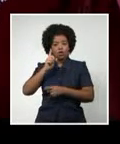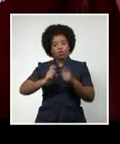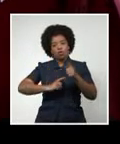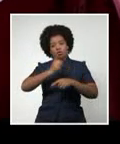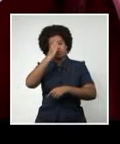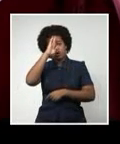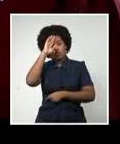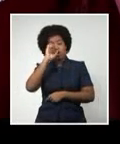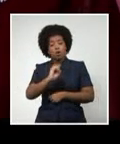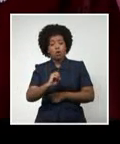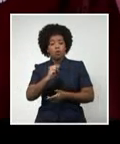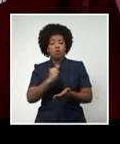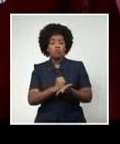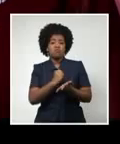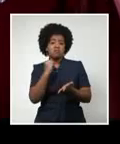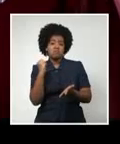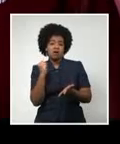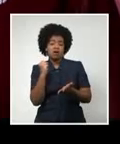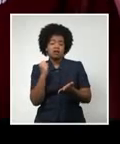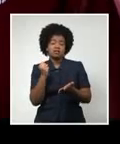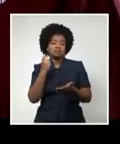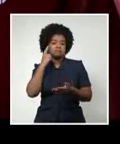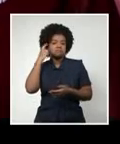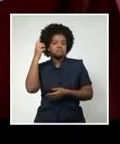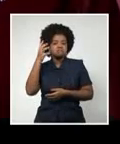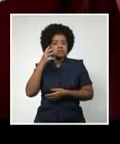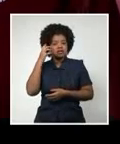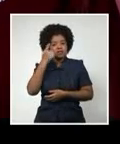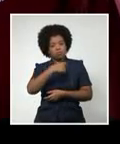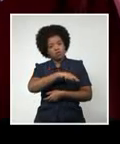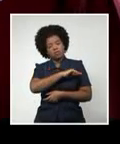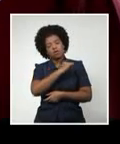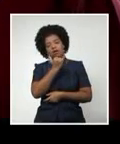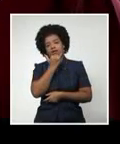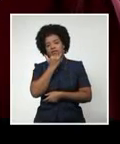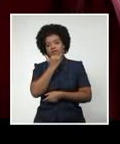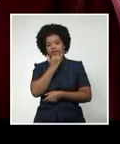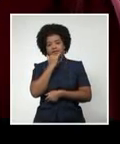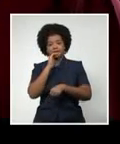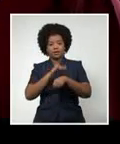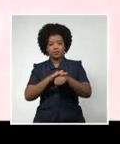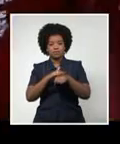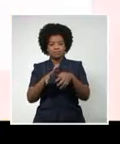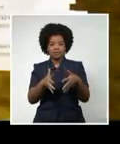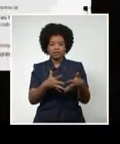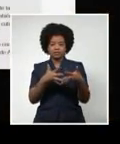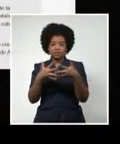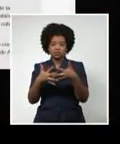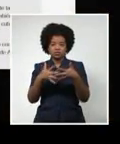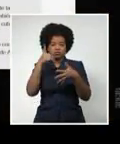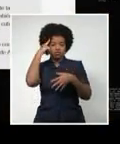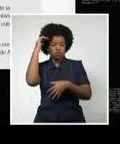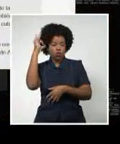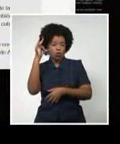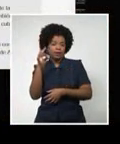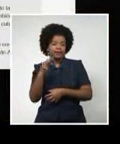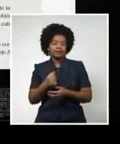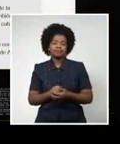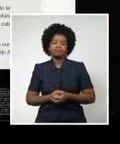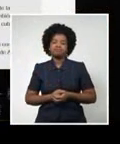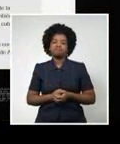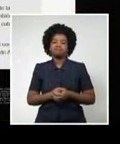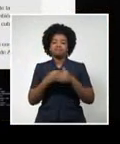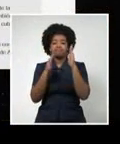confirmar creencias previas que tiene la población afectada por un tipo de operación psicológica. Hacia el mes de noviembre